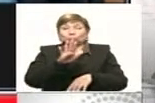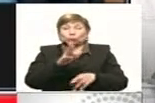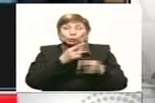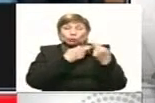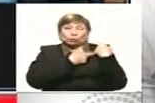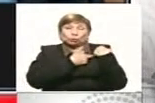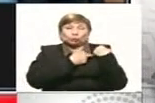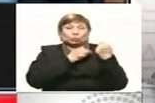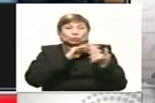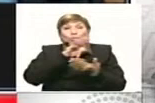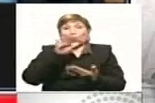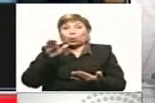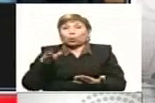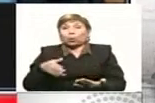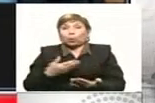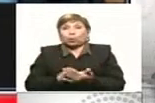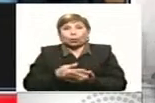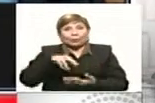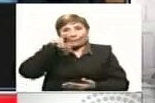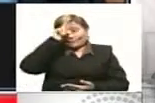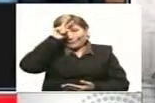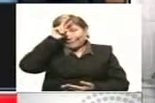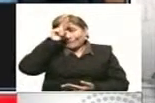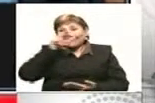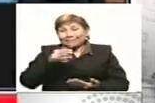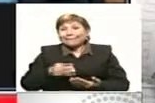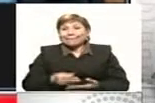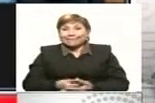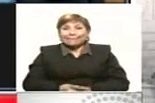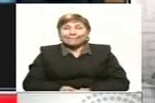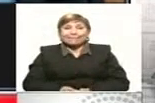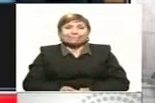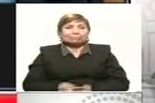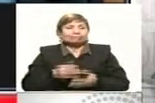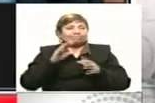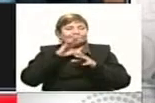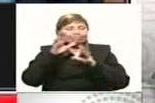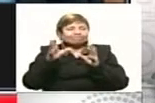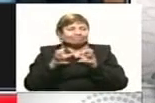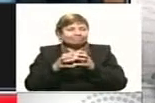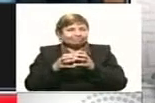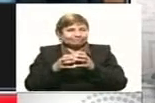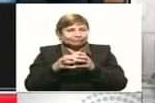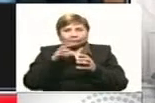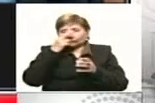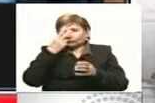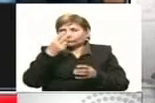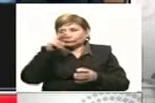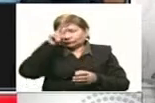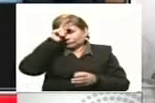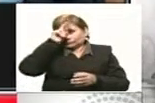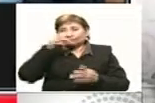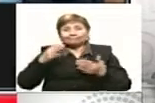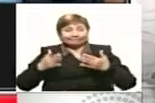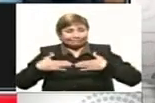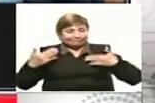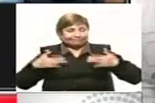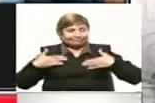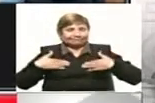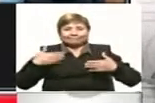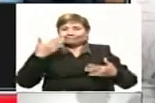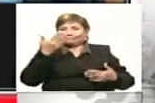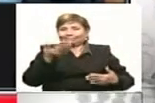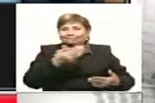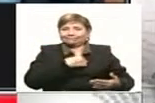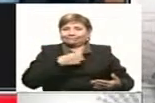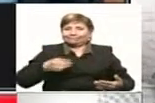Perú, apuesto por que realmente miremos el Perú en conjunto, Y felicito una vez más, señor